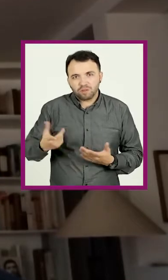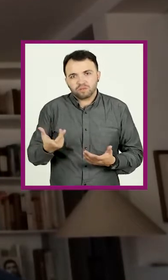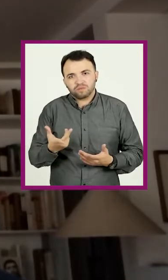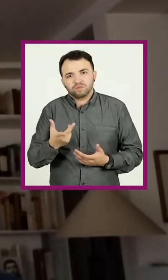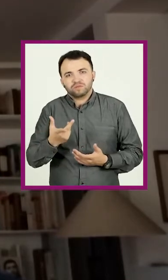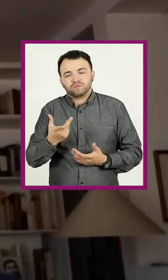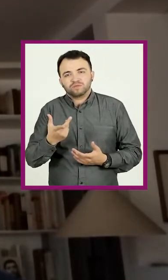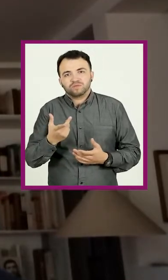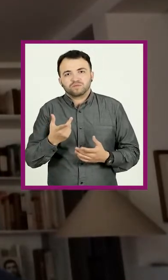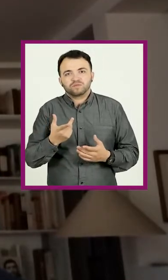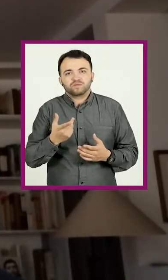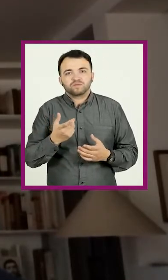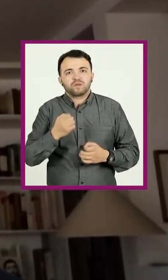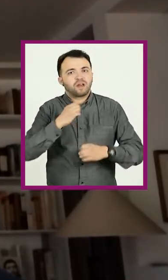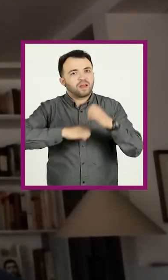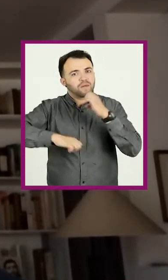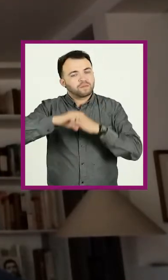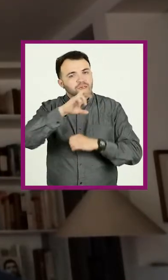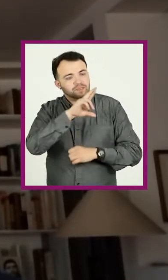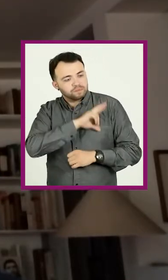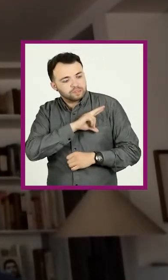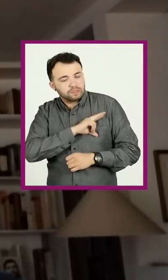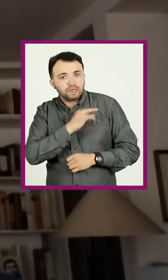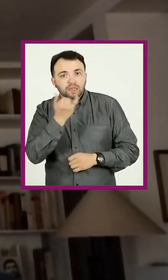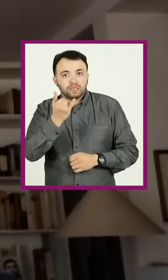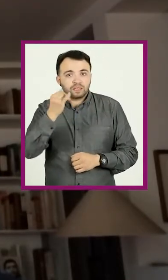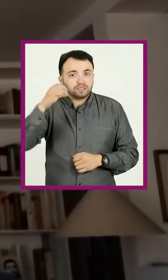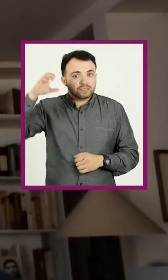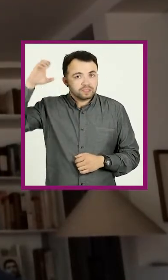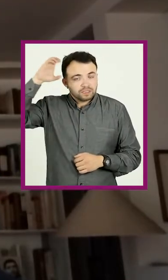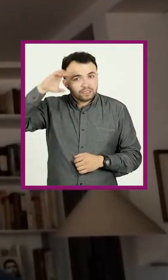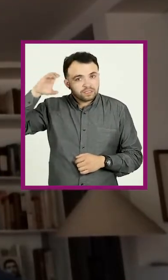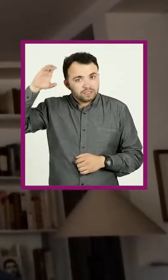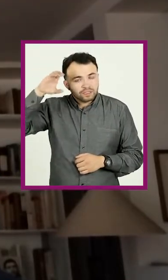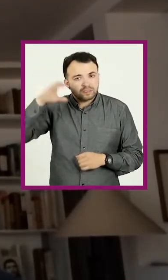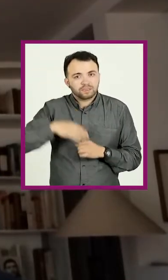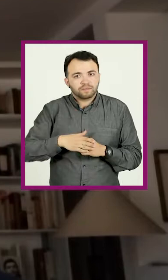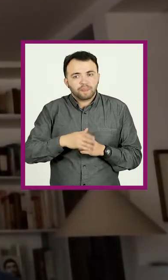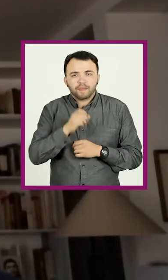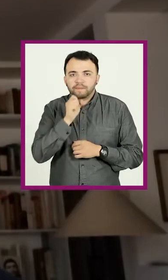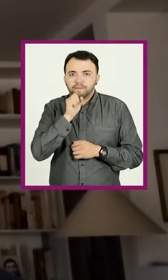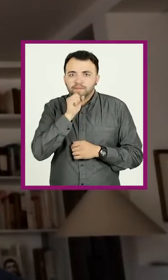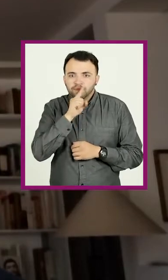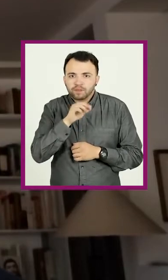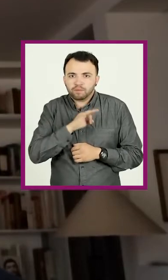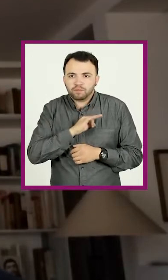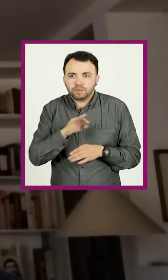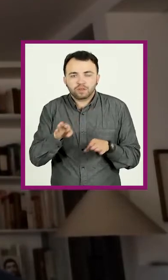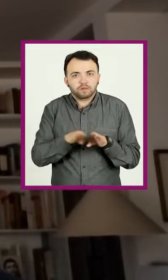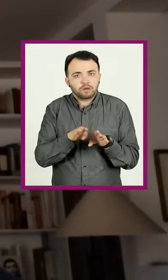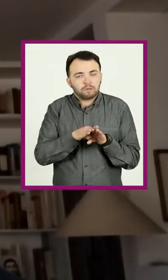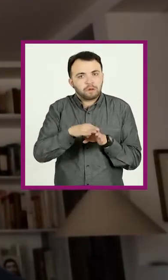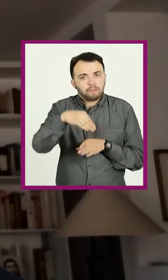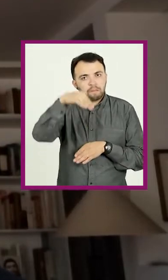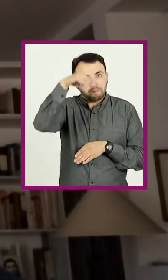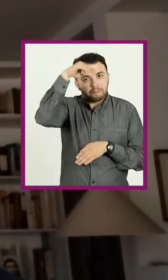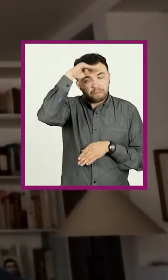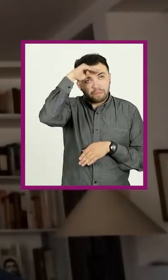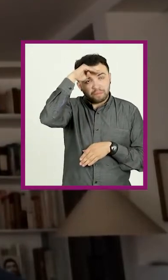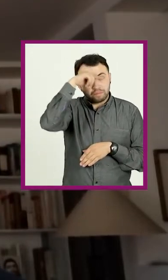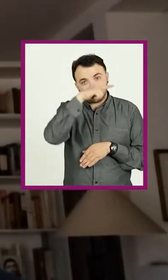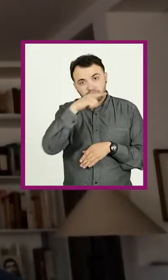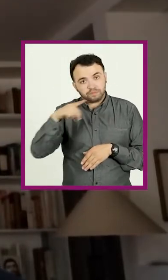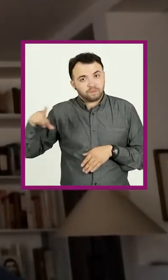el Estado, en la empresa privada y en la ciencia. Al mismo tiempo que